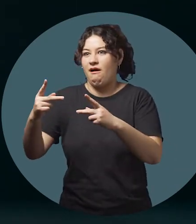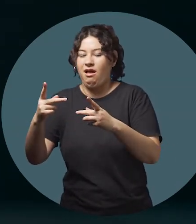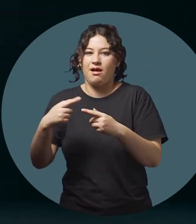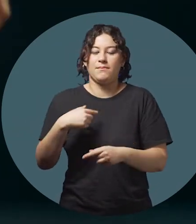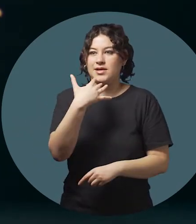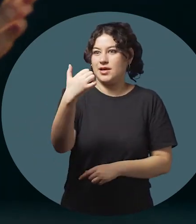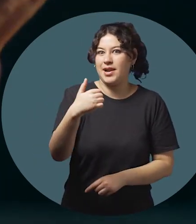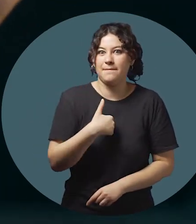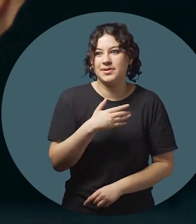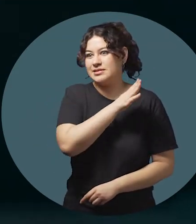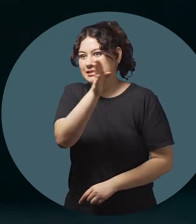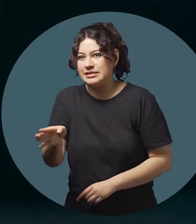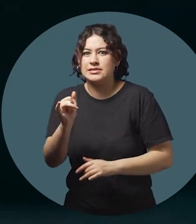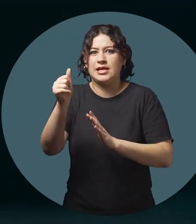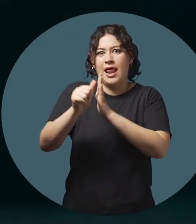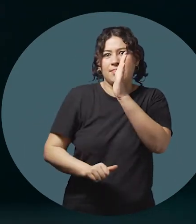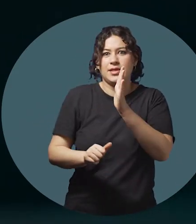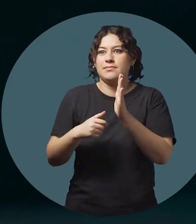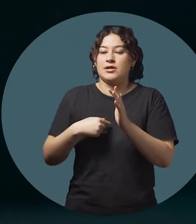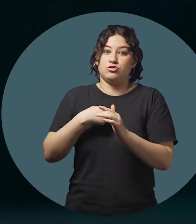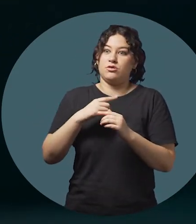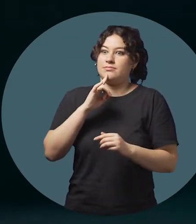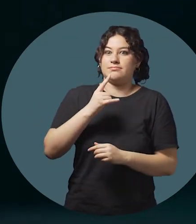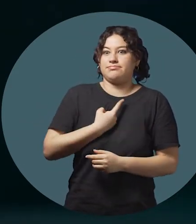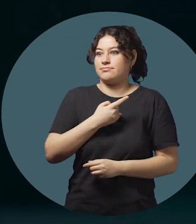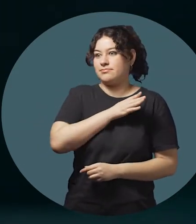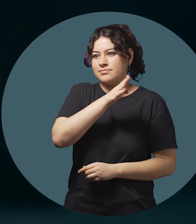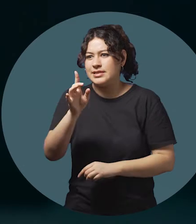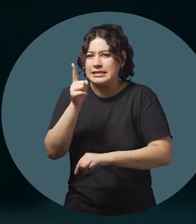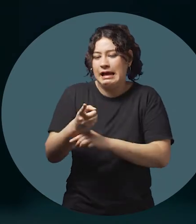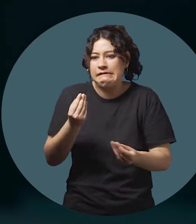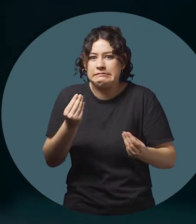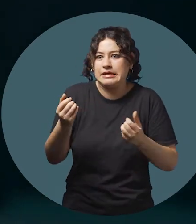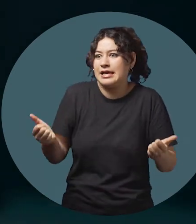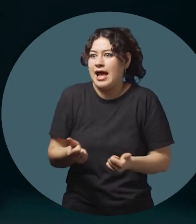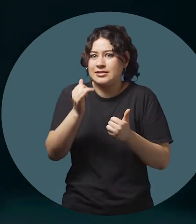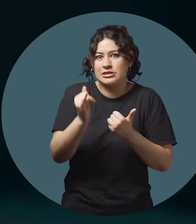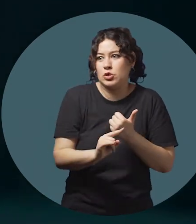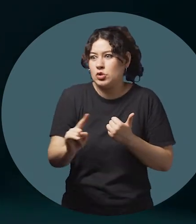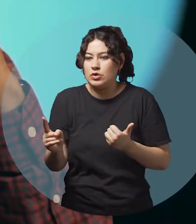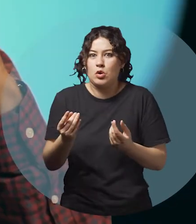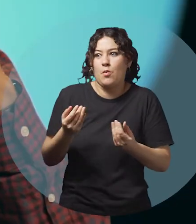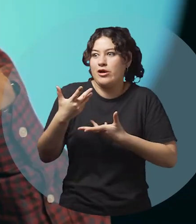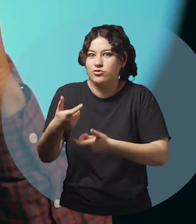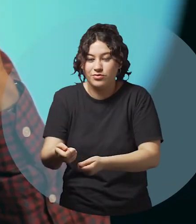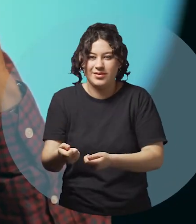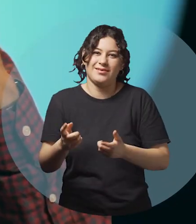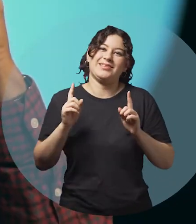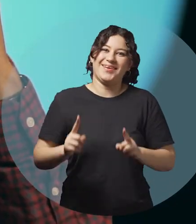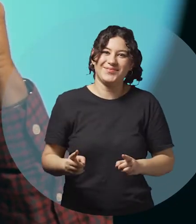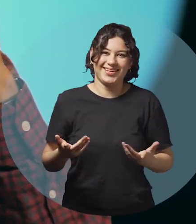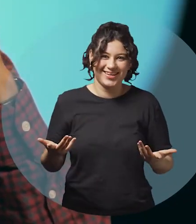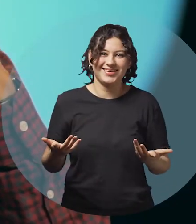a nosotros, me llamaban a mí, y si alguien se lastimaba, yo era el que tenía que más o menos decidir qué es lo que se hacía o no se hacía. Y